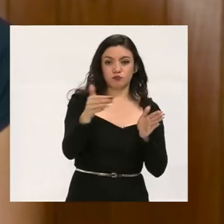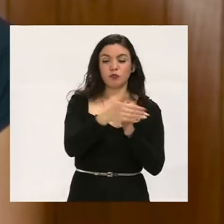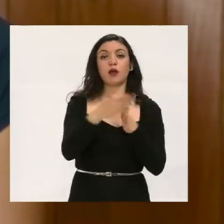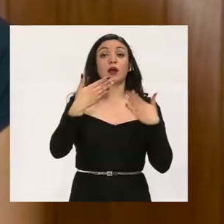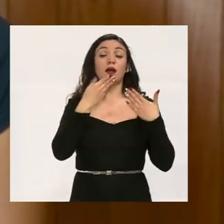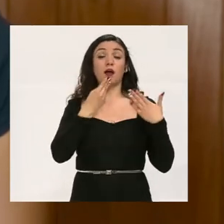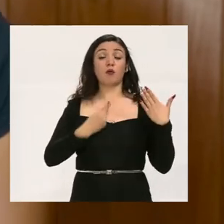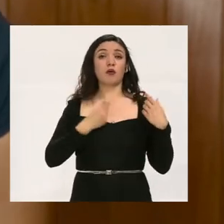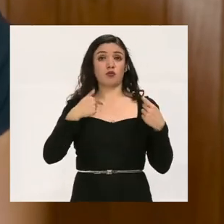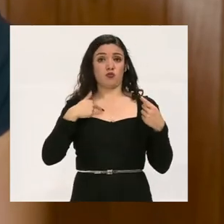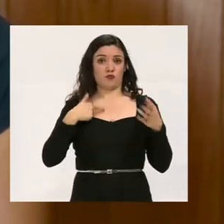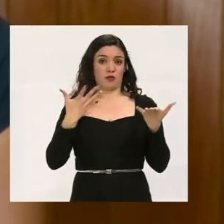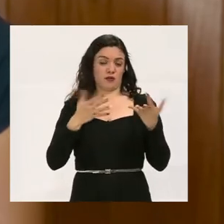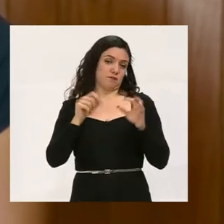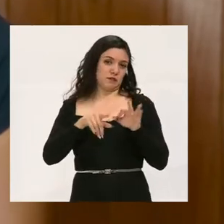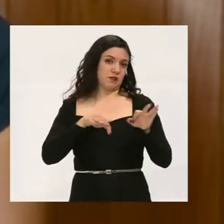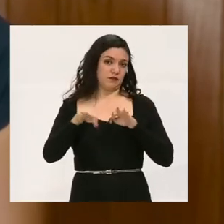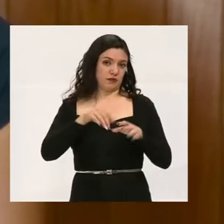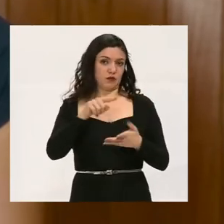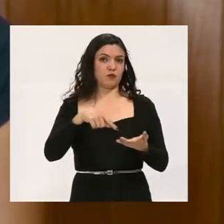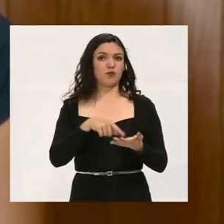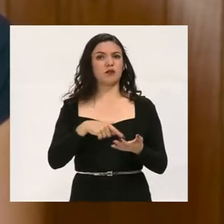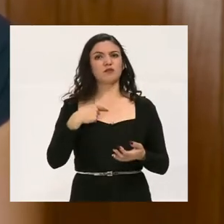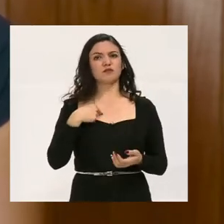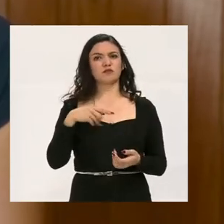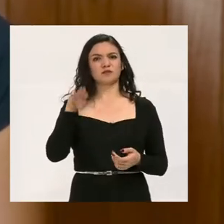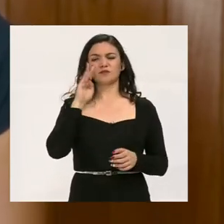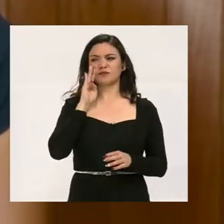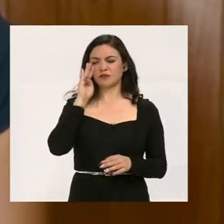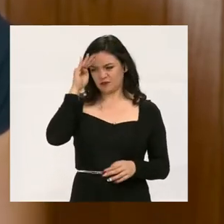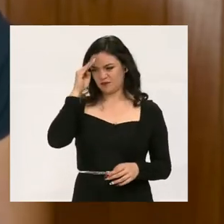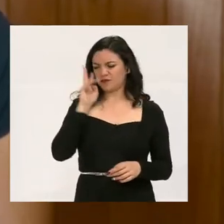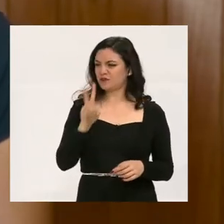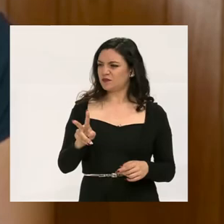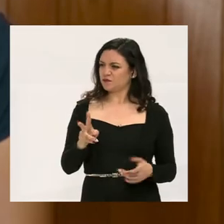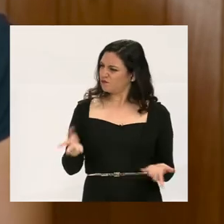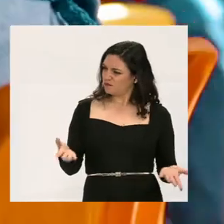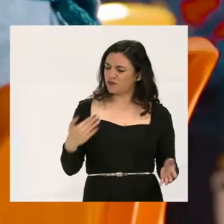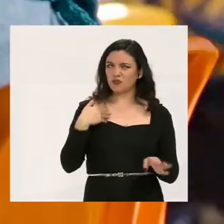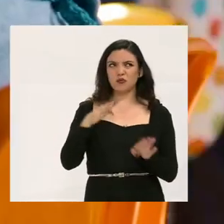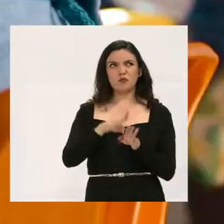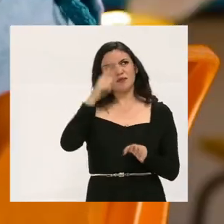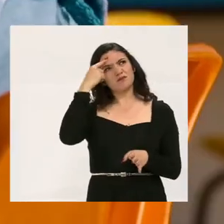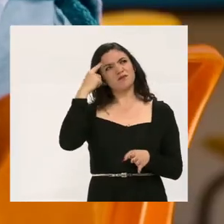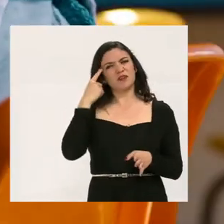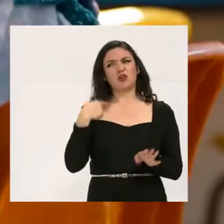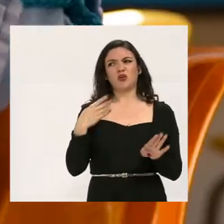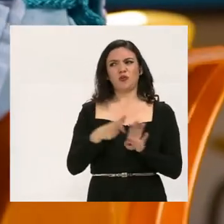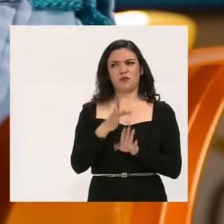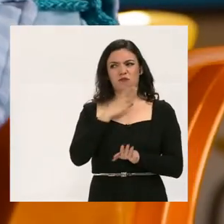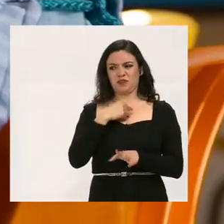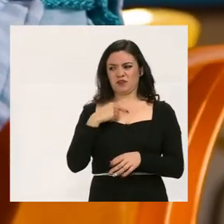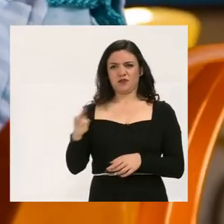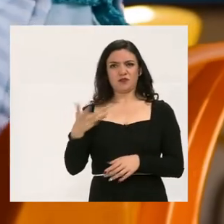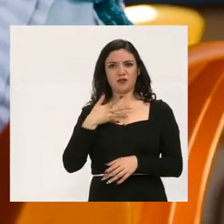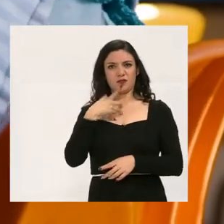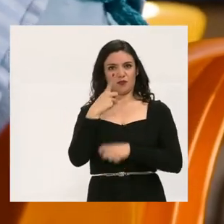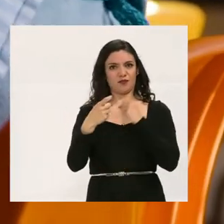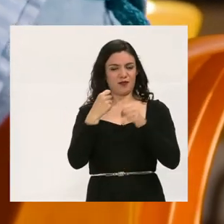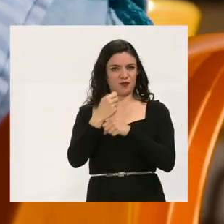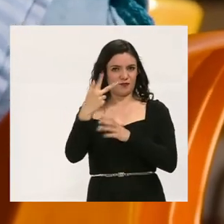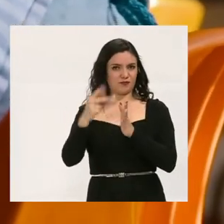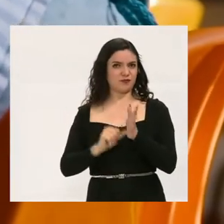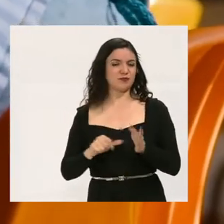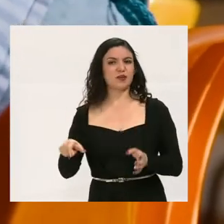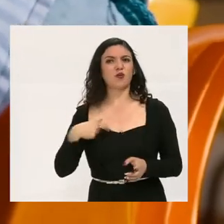norte aunque yo también me desempeño en el área y como que yo fui la que empezó más que nada a sospechar o sea mi hijo tenía un año